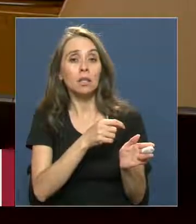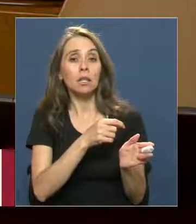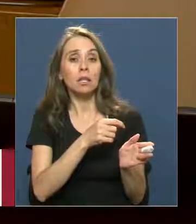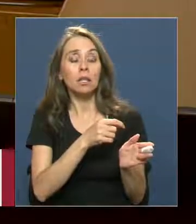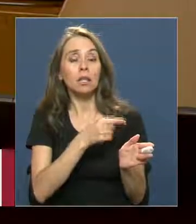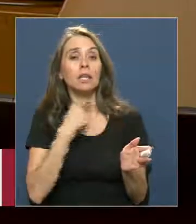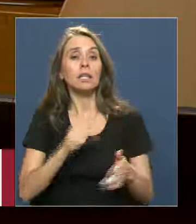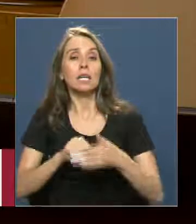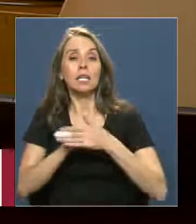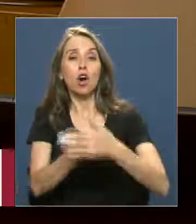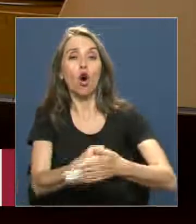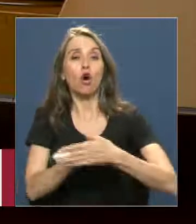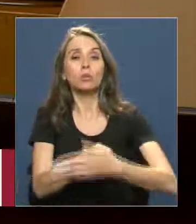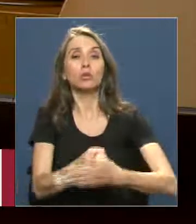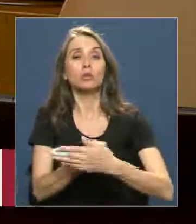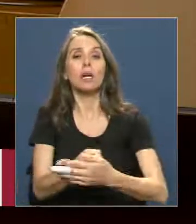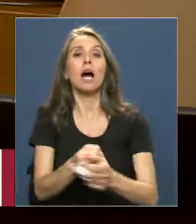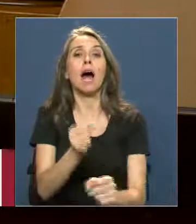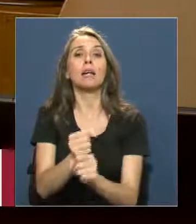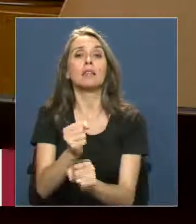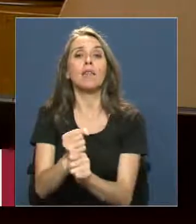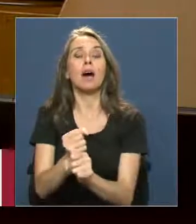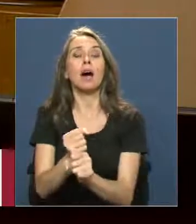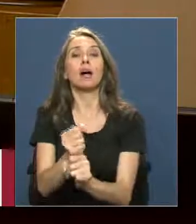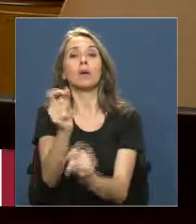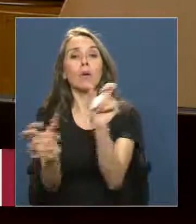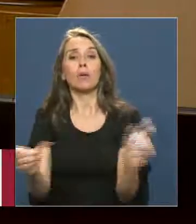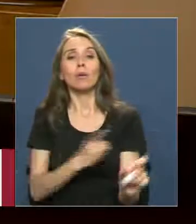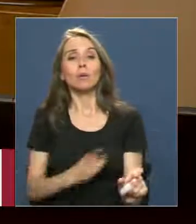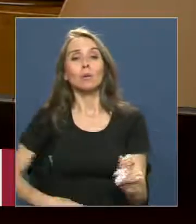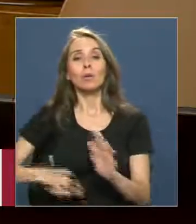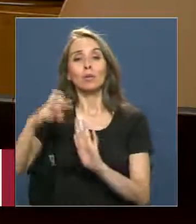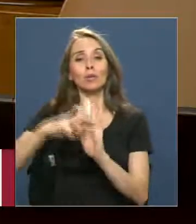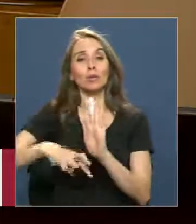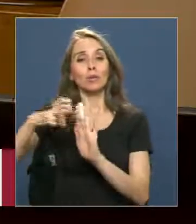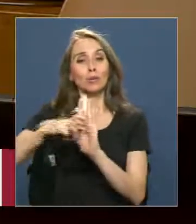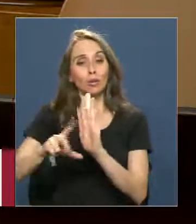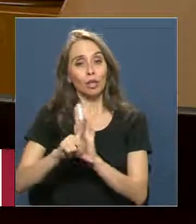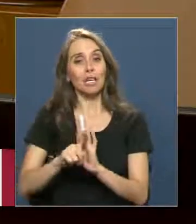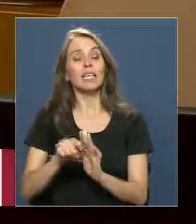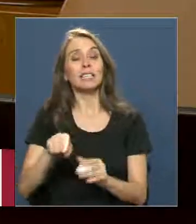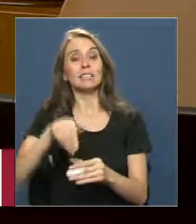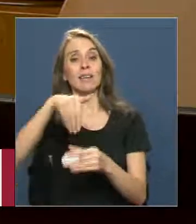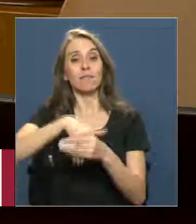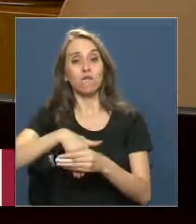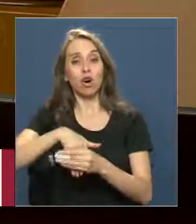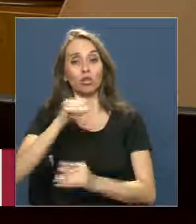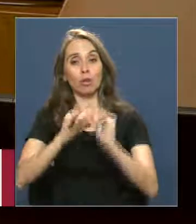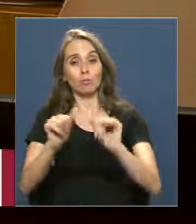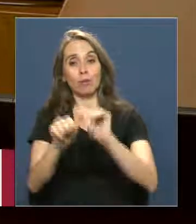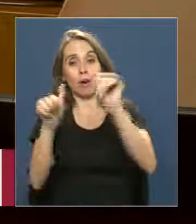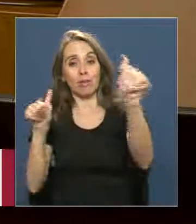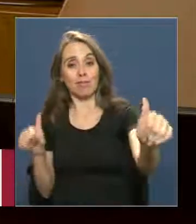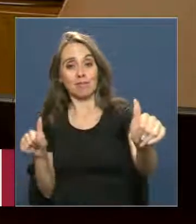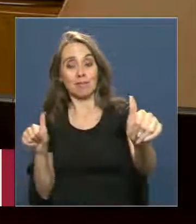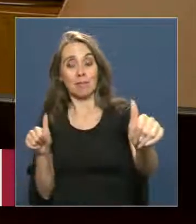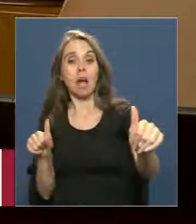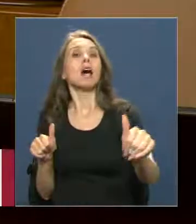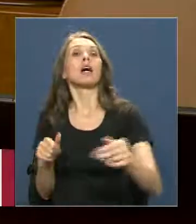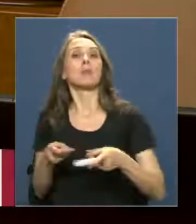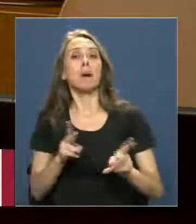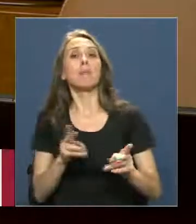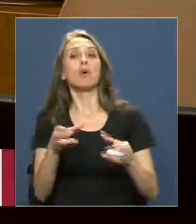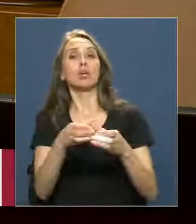Y le busca el obstruccionismo del trabajo parlamentario. Entonces, que este voto telemático se justifica ante una